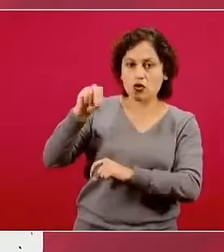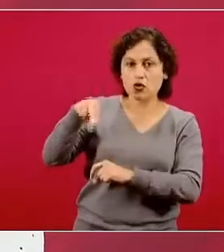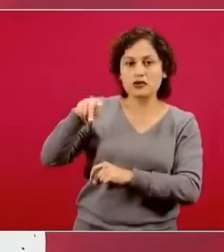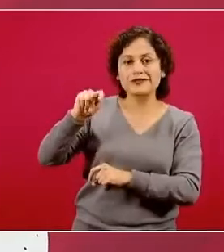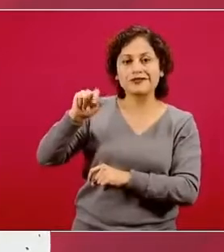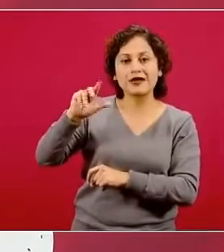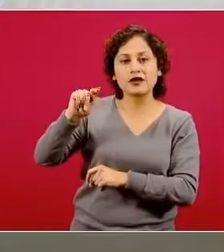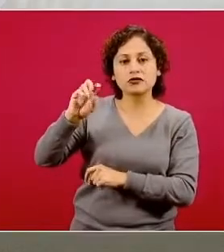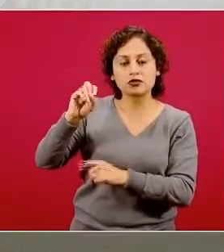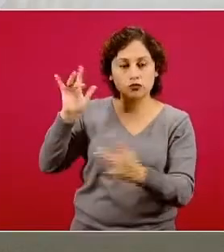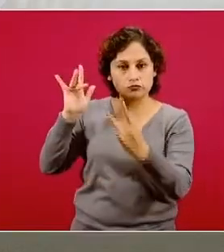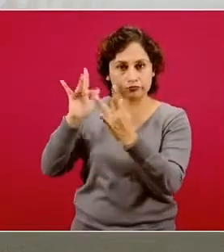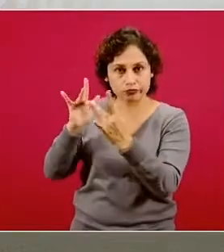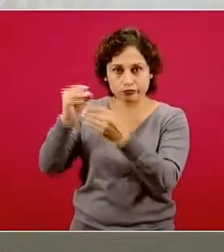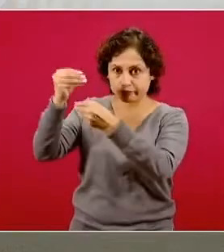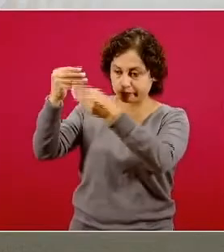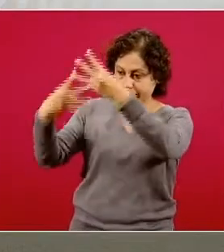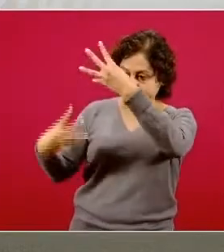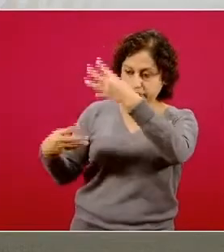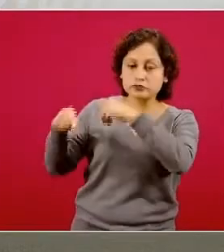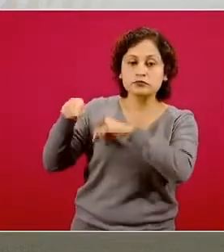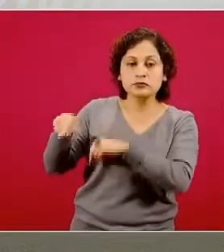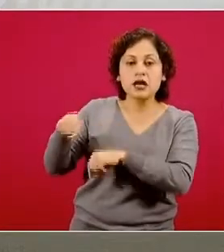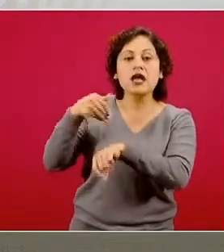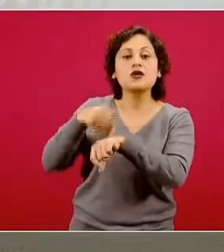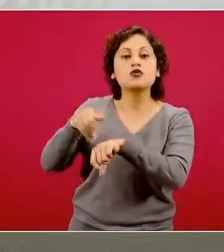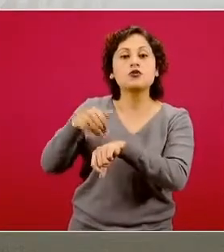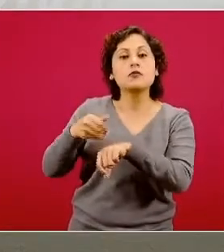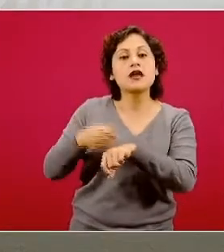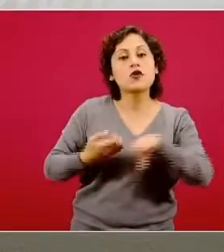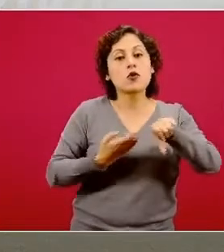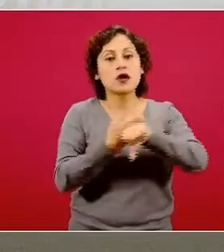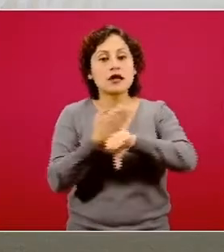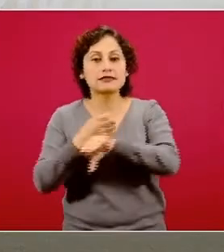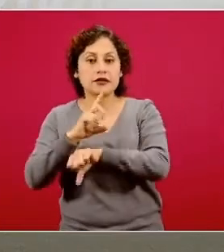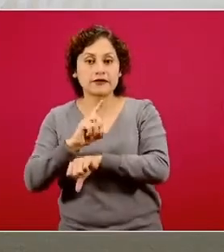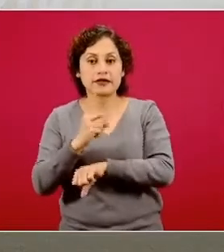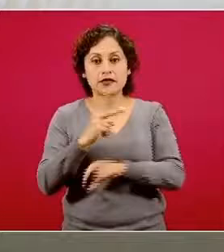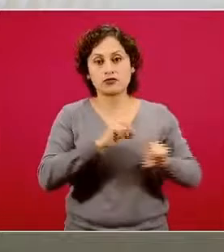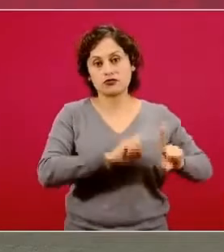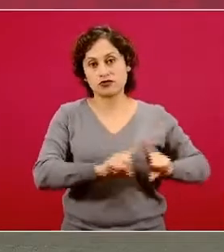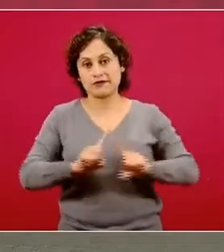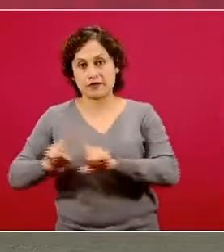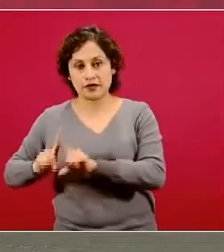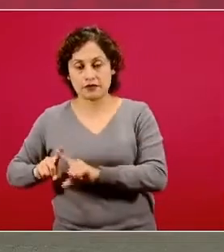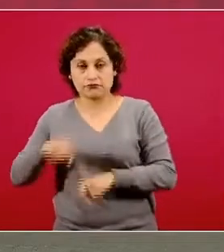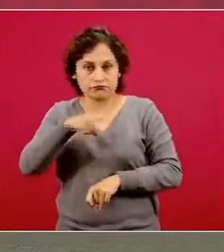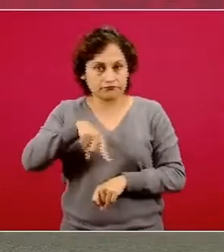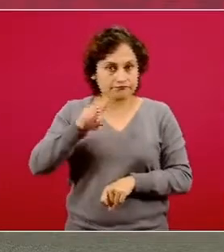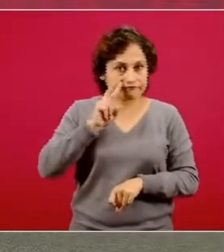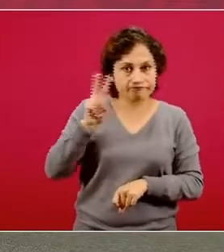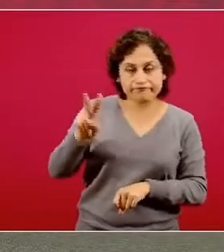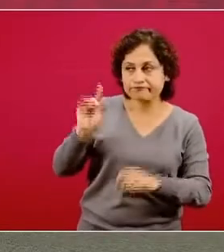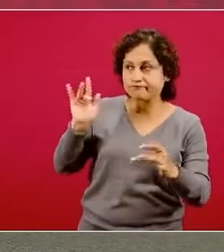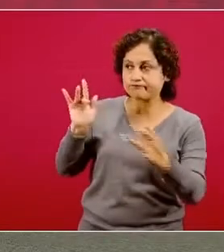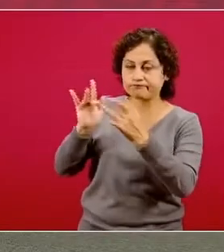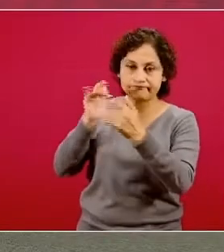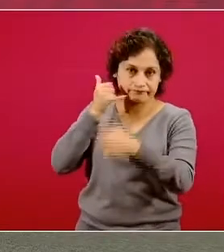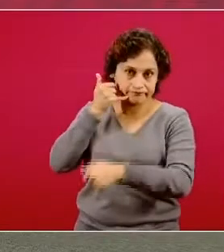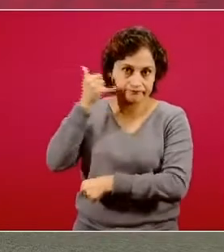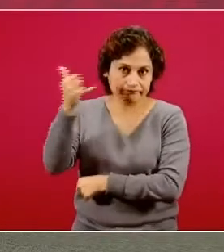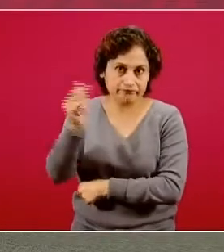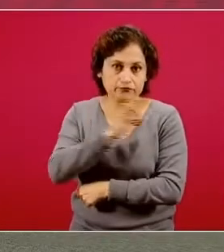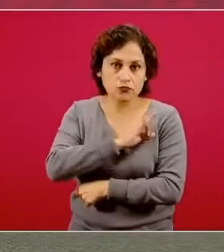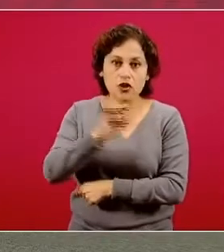ahí en contacto se despliegan los números de las 32 entidades federativas y del IMSS, del